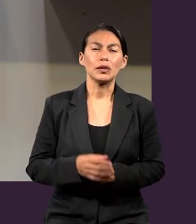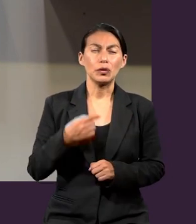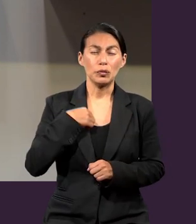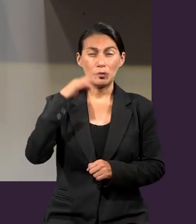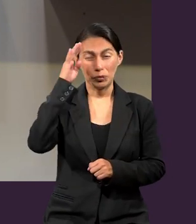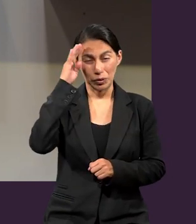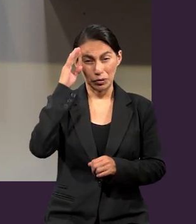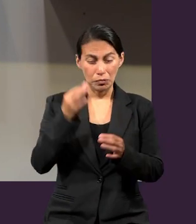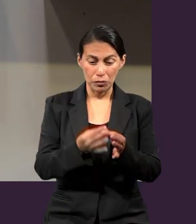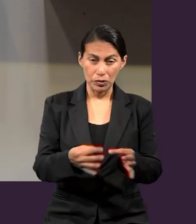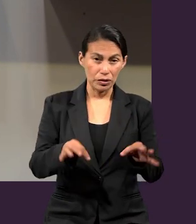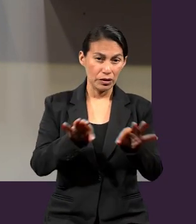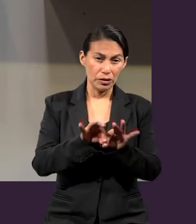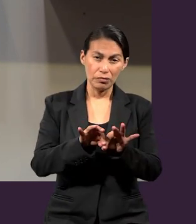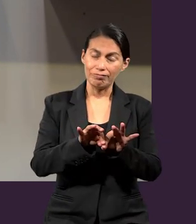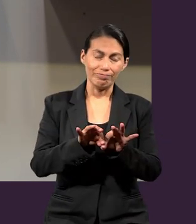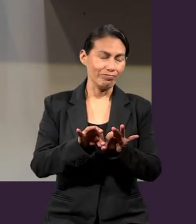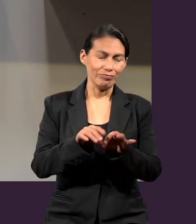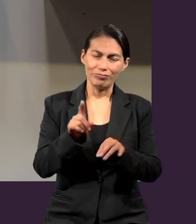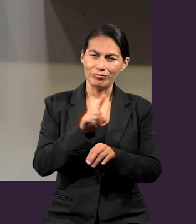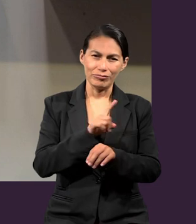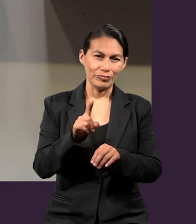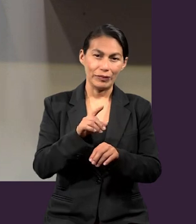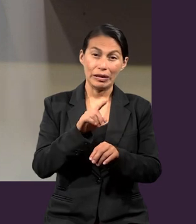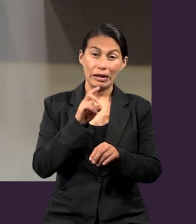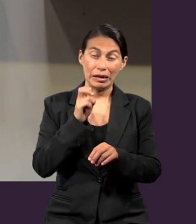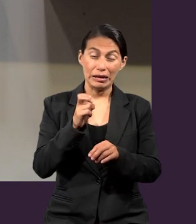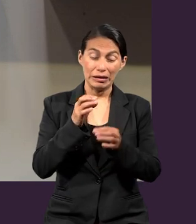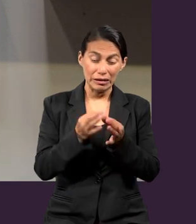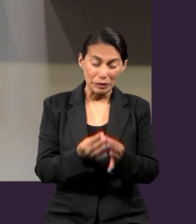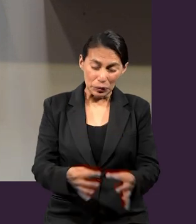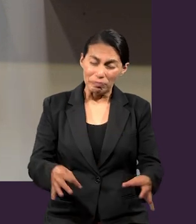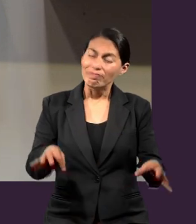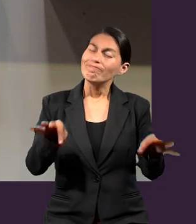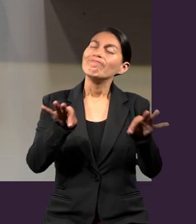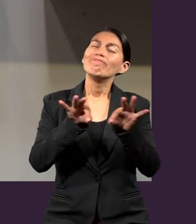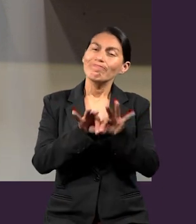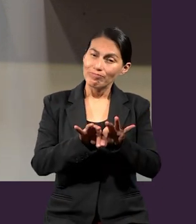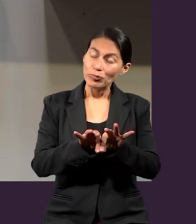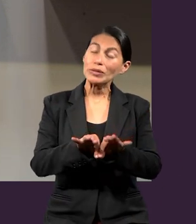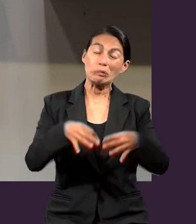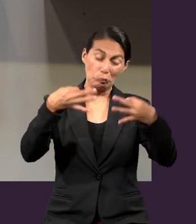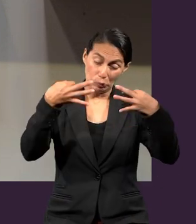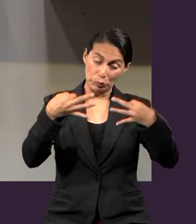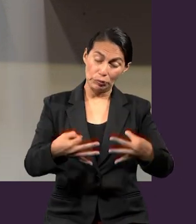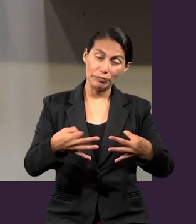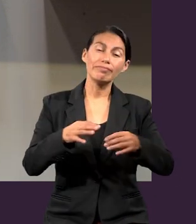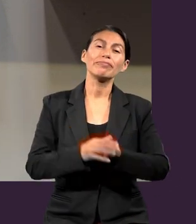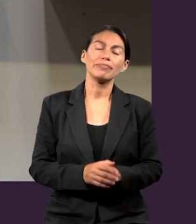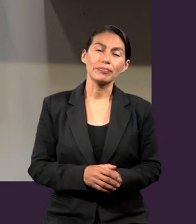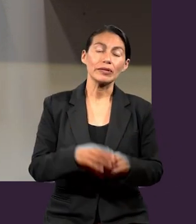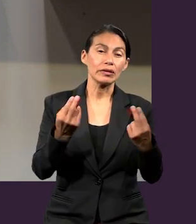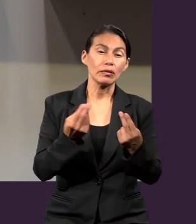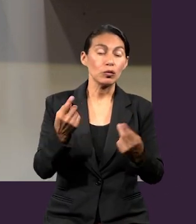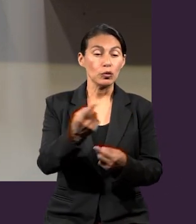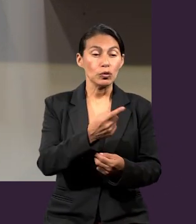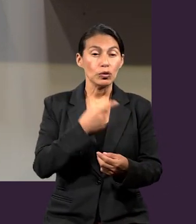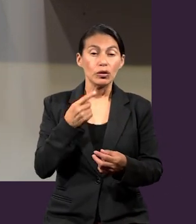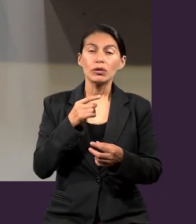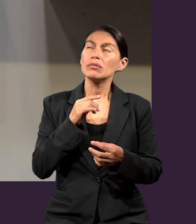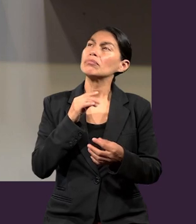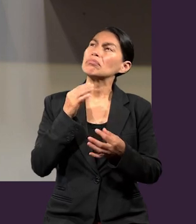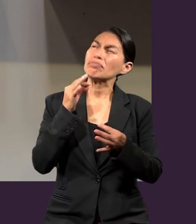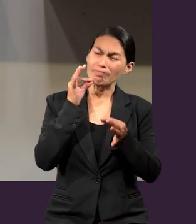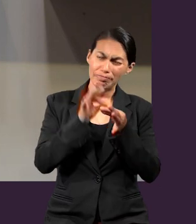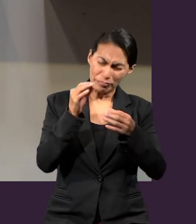importantísima, básica, fundamental para poder tener esa certeza,